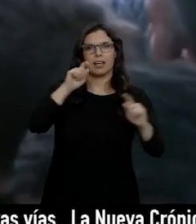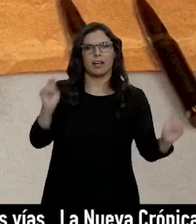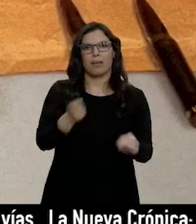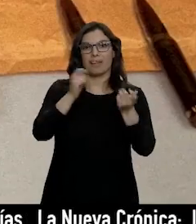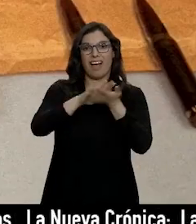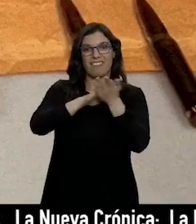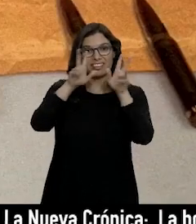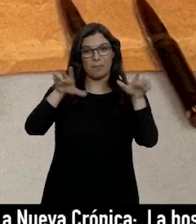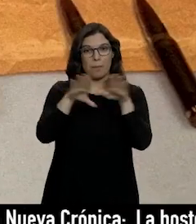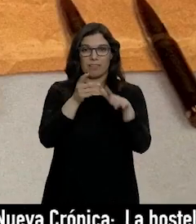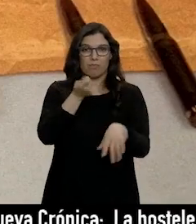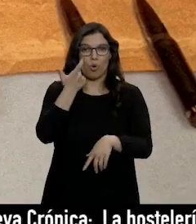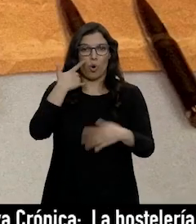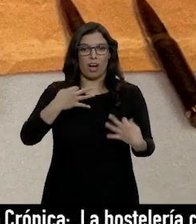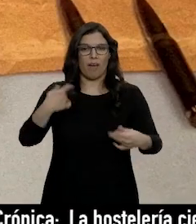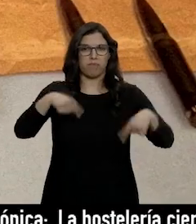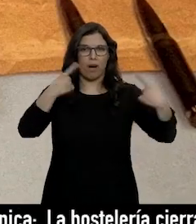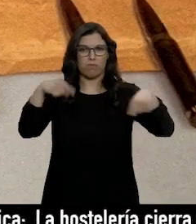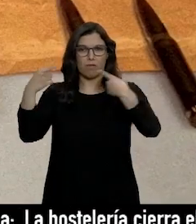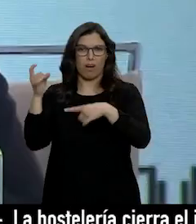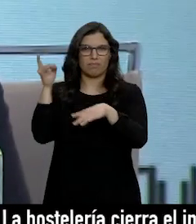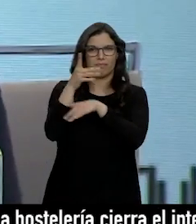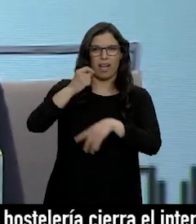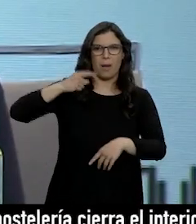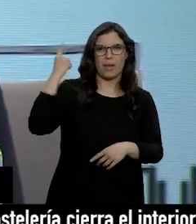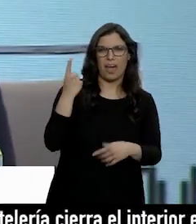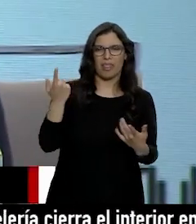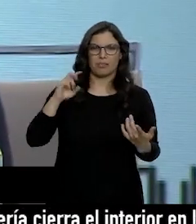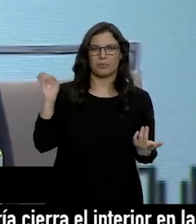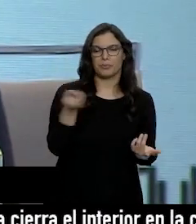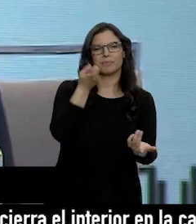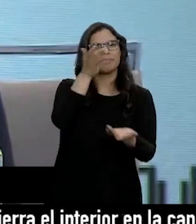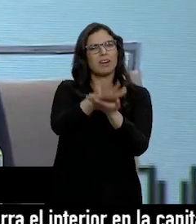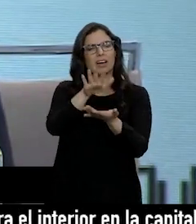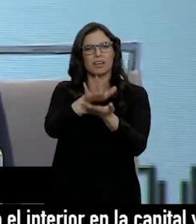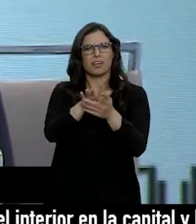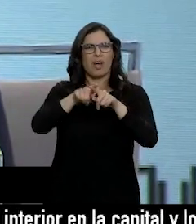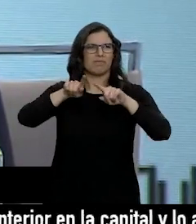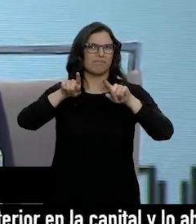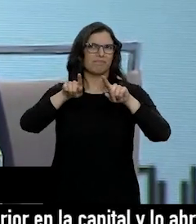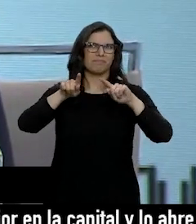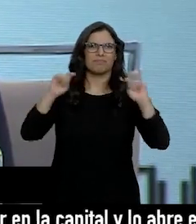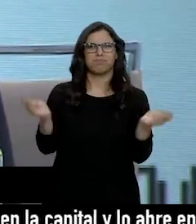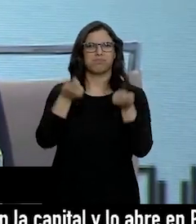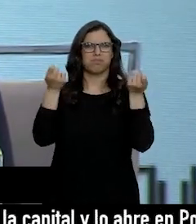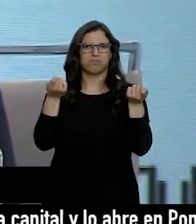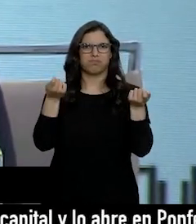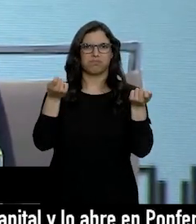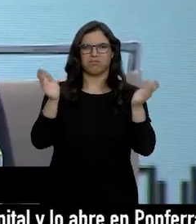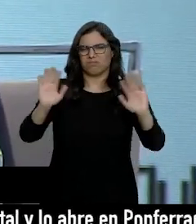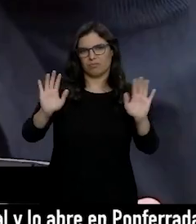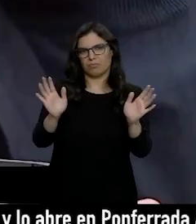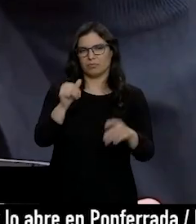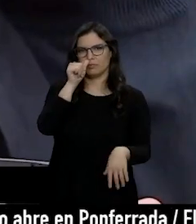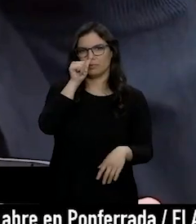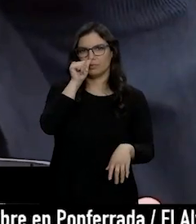poco de Madrid y en la que ha habido altercados y cartas con amenazas. Serenidad y no darle más eco a